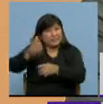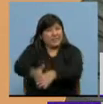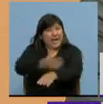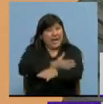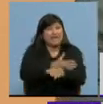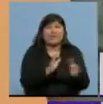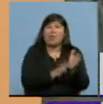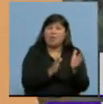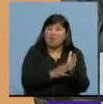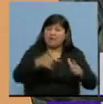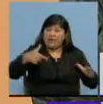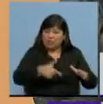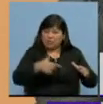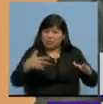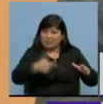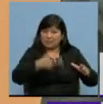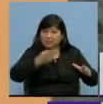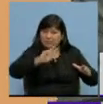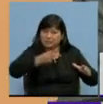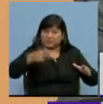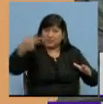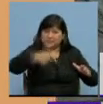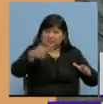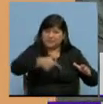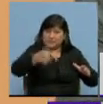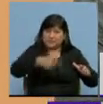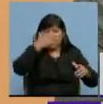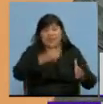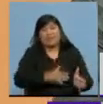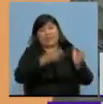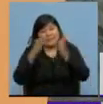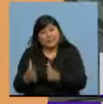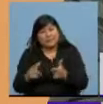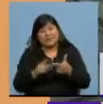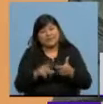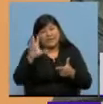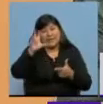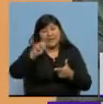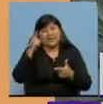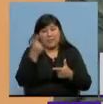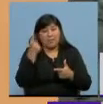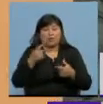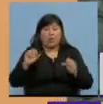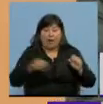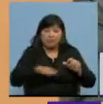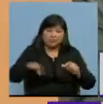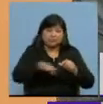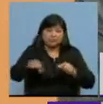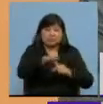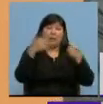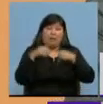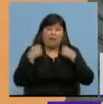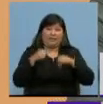reabastecimiento de combustible, y después un entrenamiento de, no llega a 30 minutos de entrenamiento libre. Y después a la noche está el